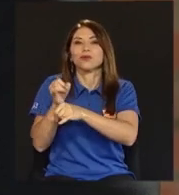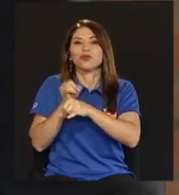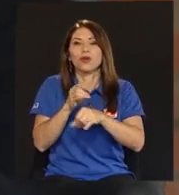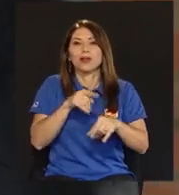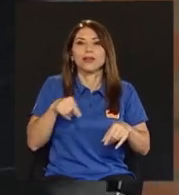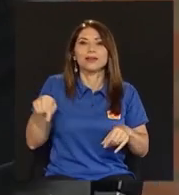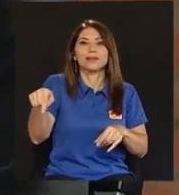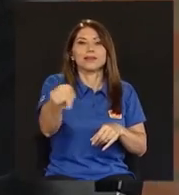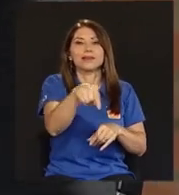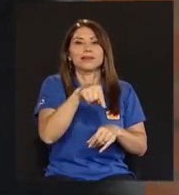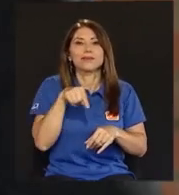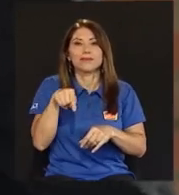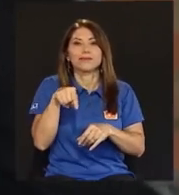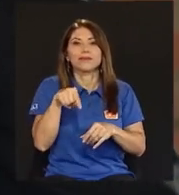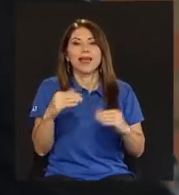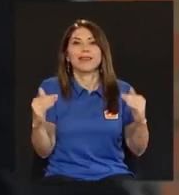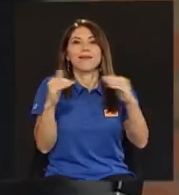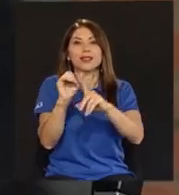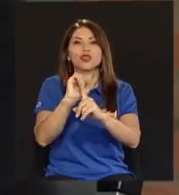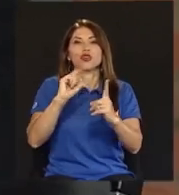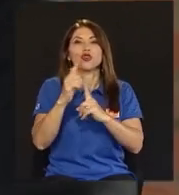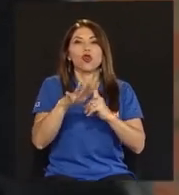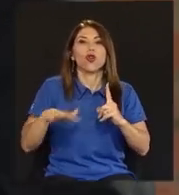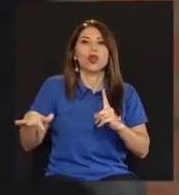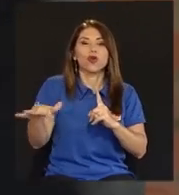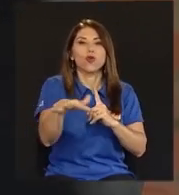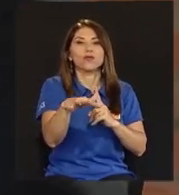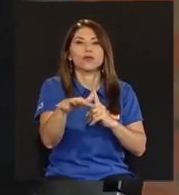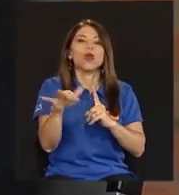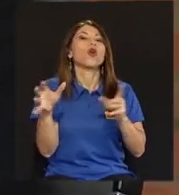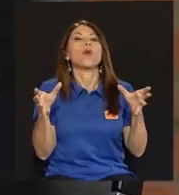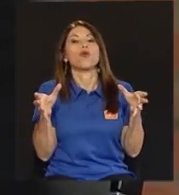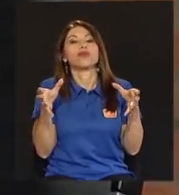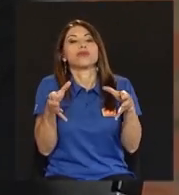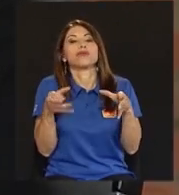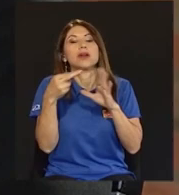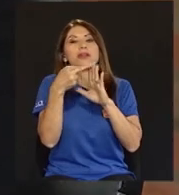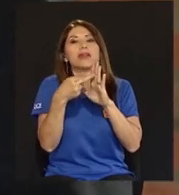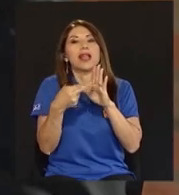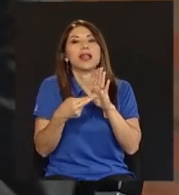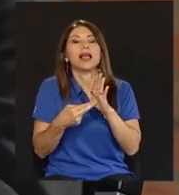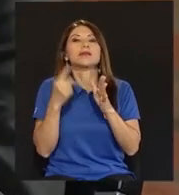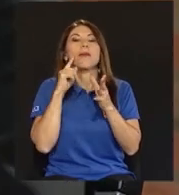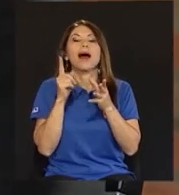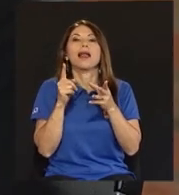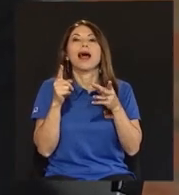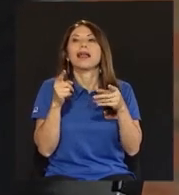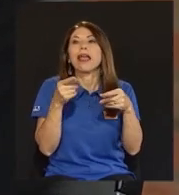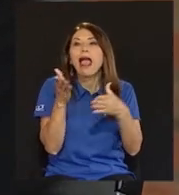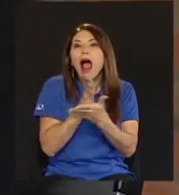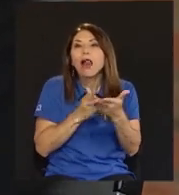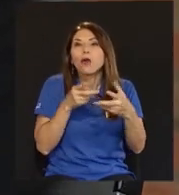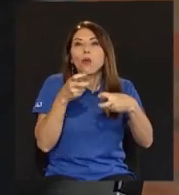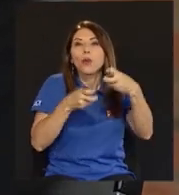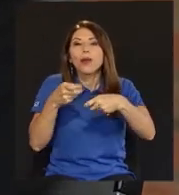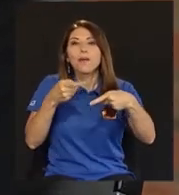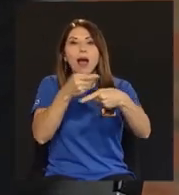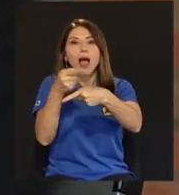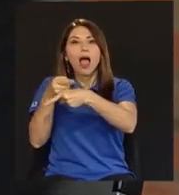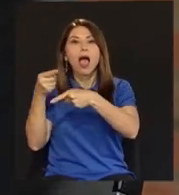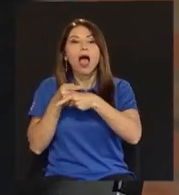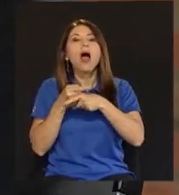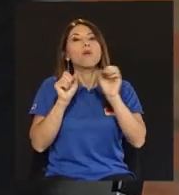sentido sociológico como regla, conjunto de reglas para dirimir un conflicto, una fricción que exista.